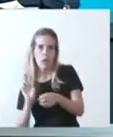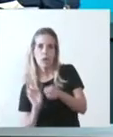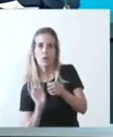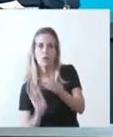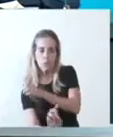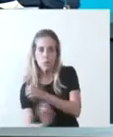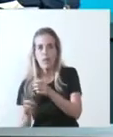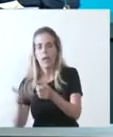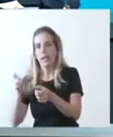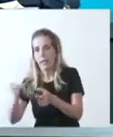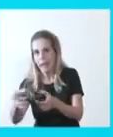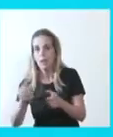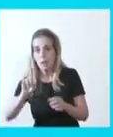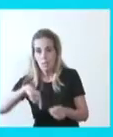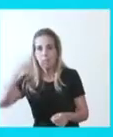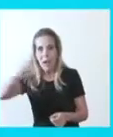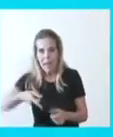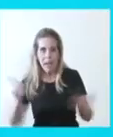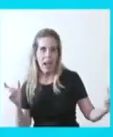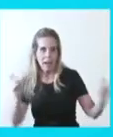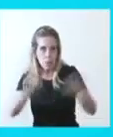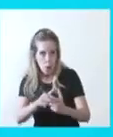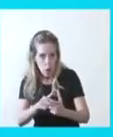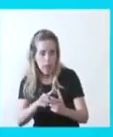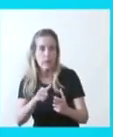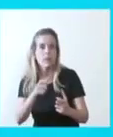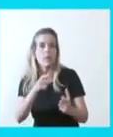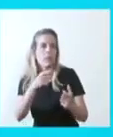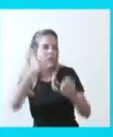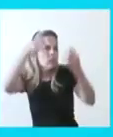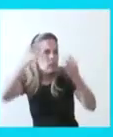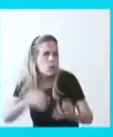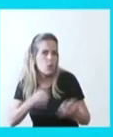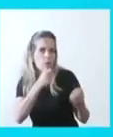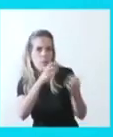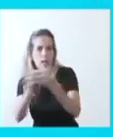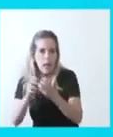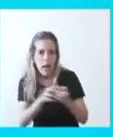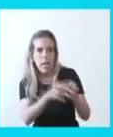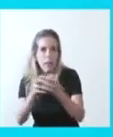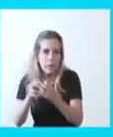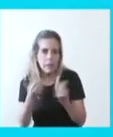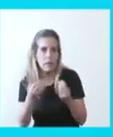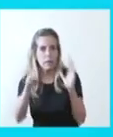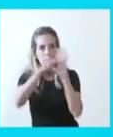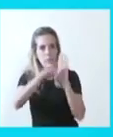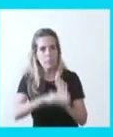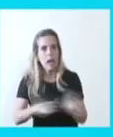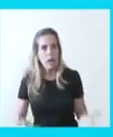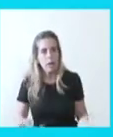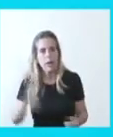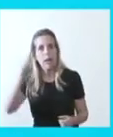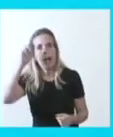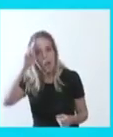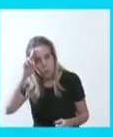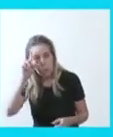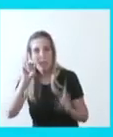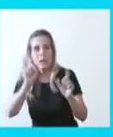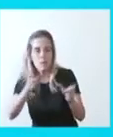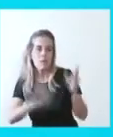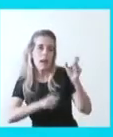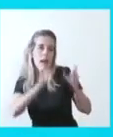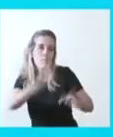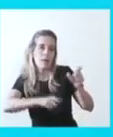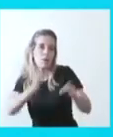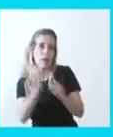eso, lo estamos haciendo. Mañana, entre las medidas que seguramente vamos a anunciar, es autorizar el trabajo a distancia. Es decir, que todos